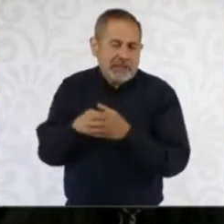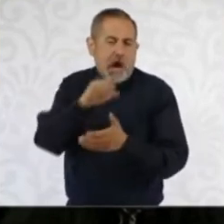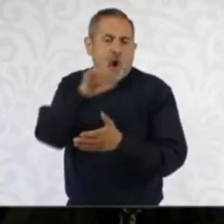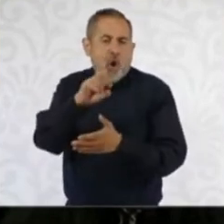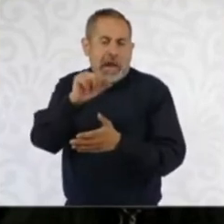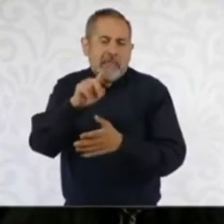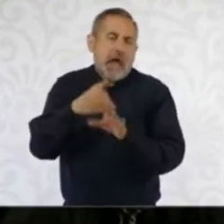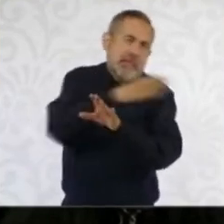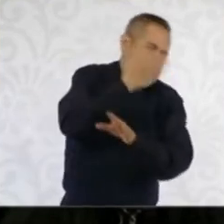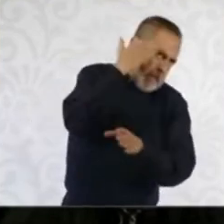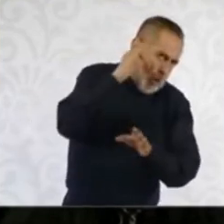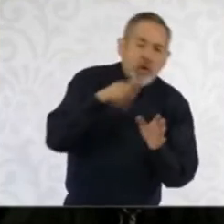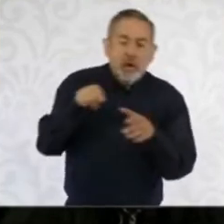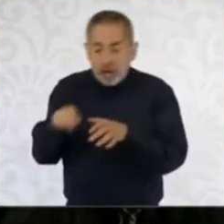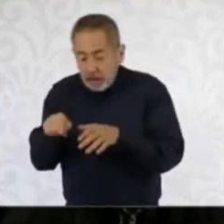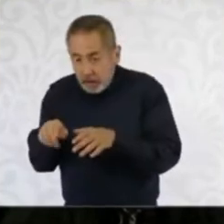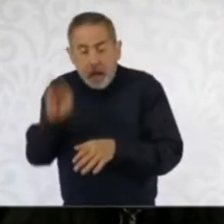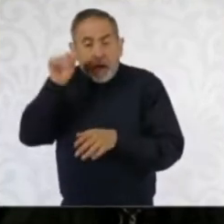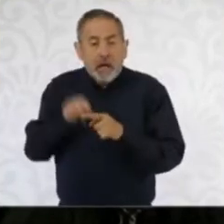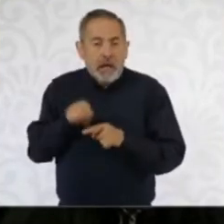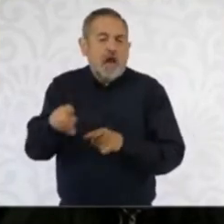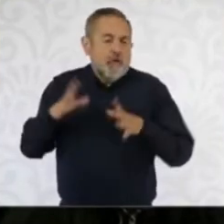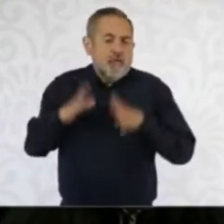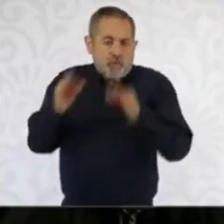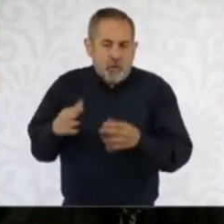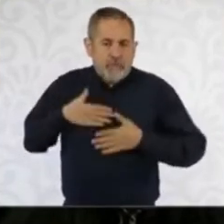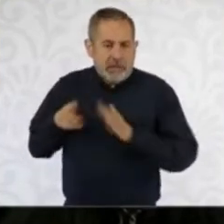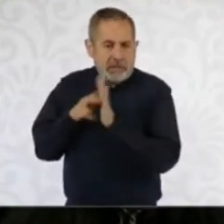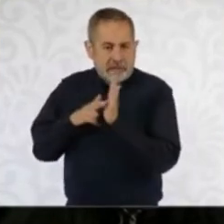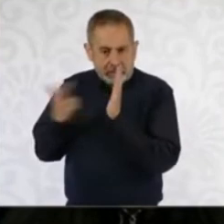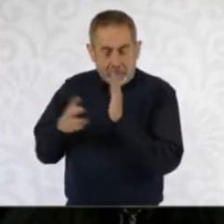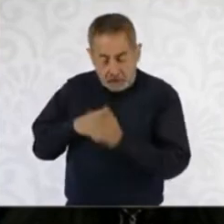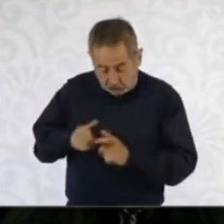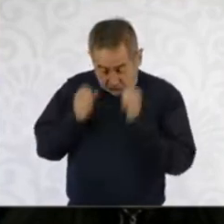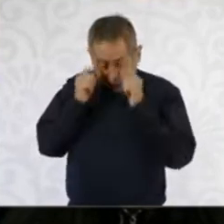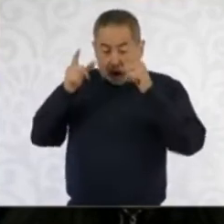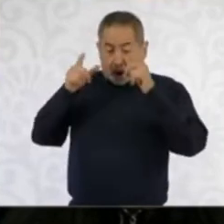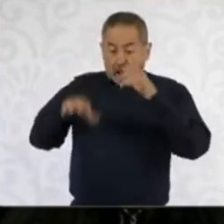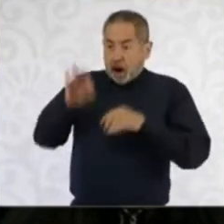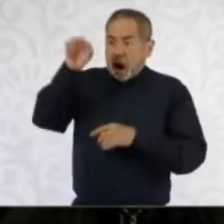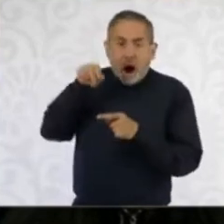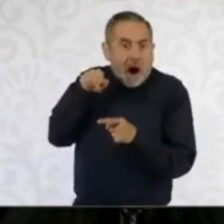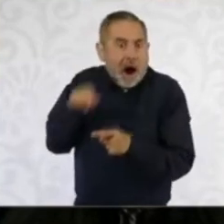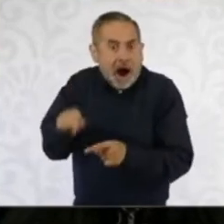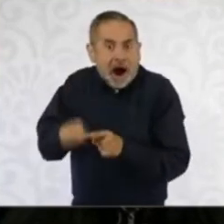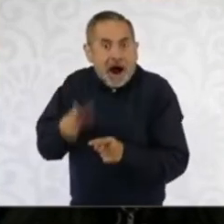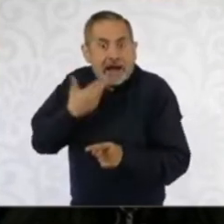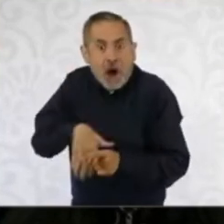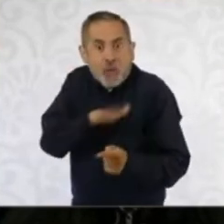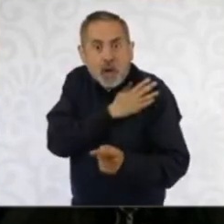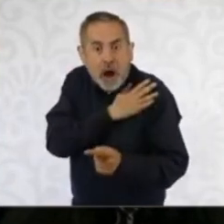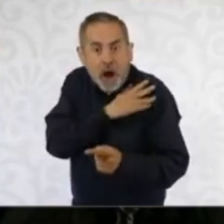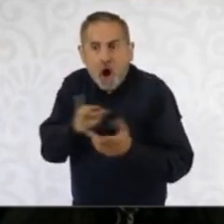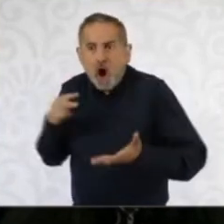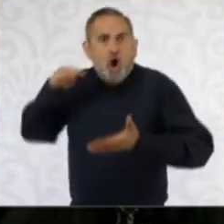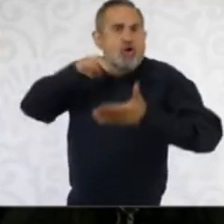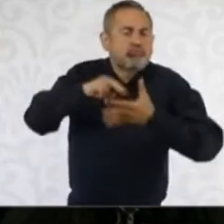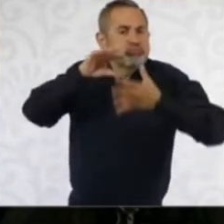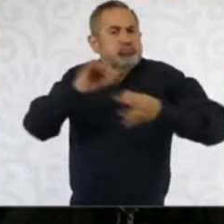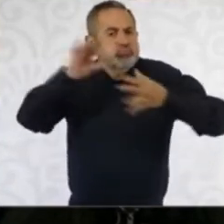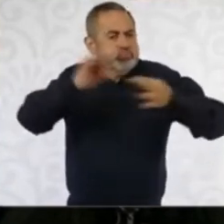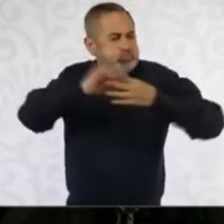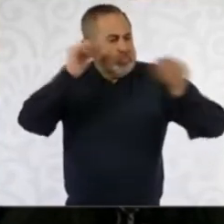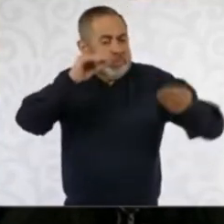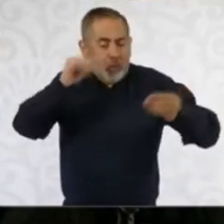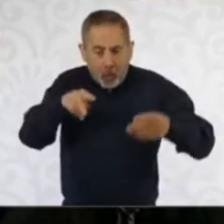época, y pues él fundó nuestra revista, y nos sorprendió mucho ver como ese encuentro que se dio, y